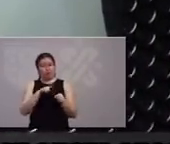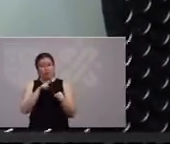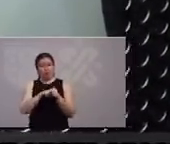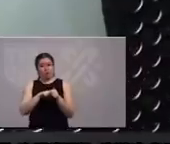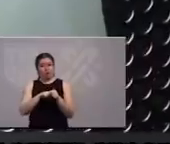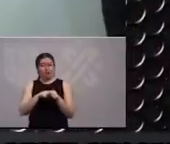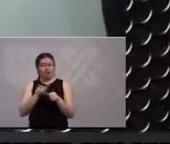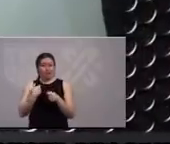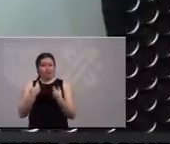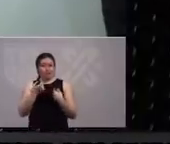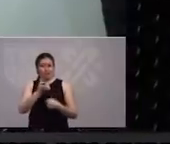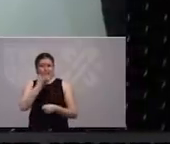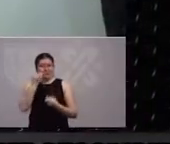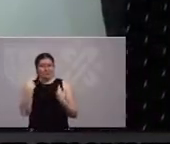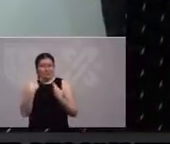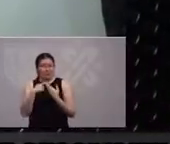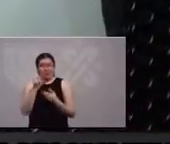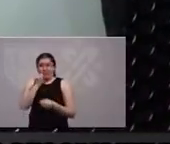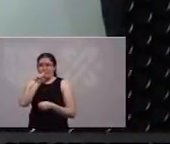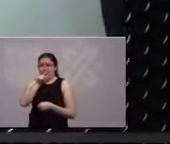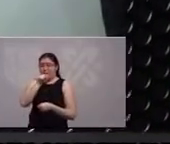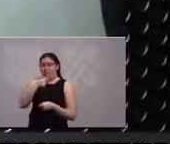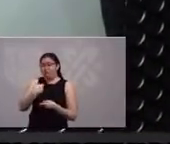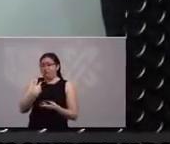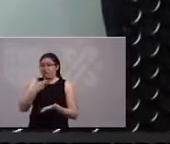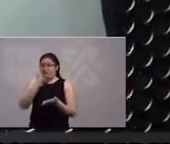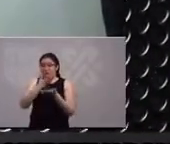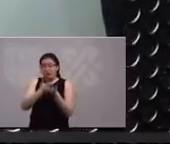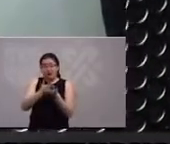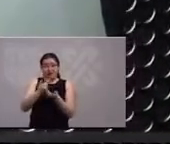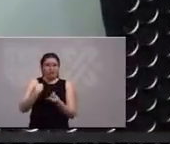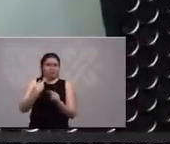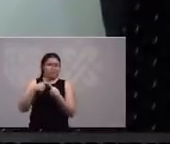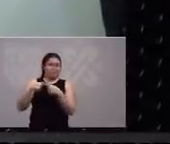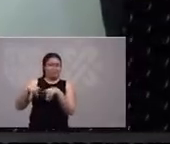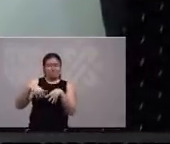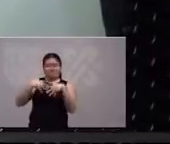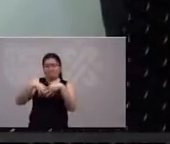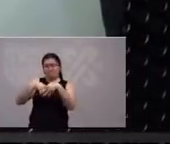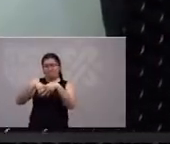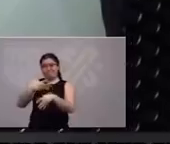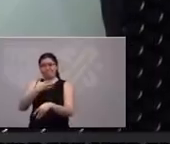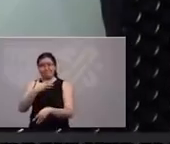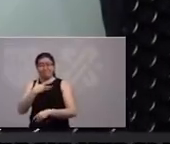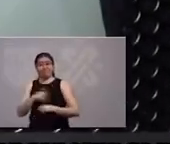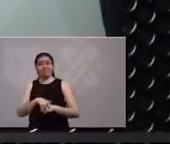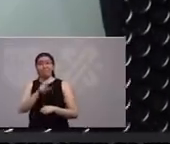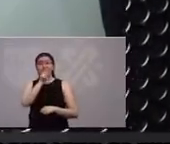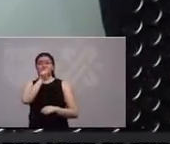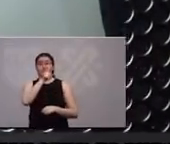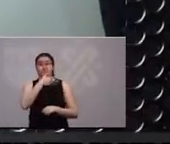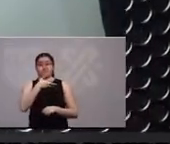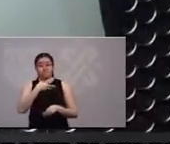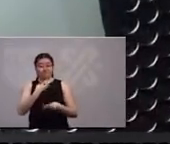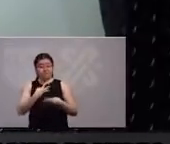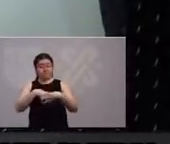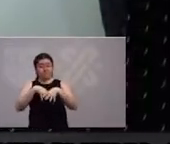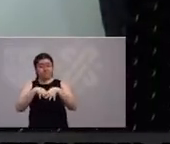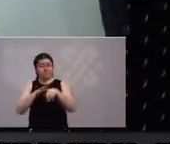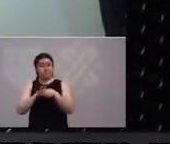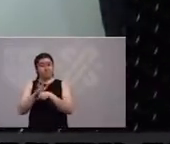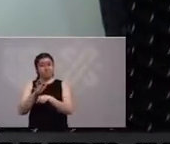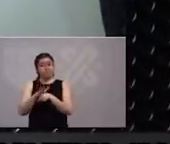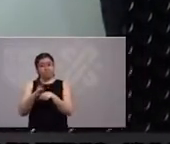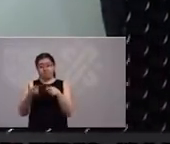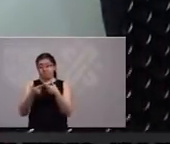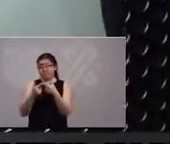ciudad, que van a hacer distintas movilizaciones, y hay también algunas manifestaciones que va a haber